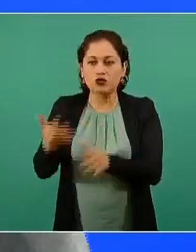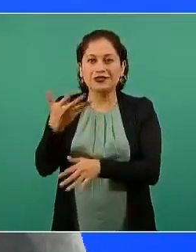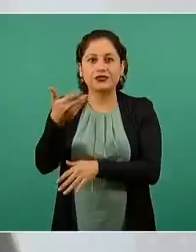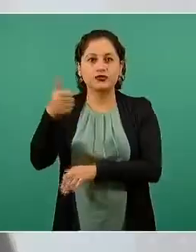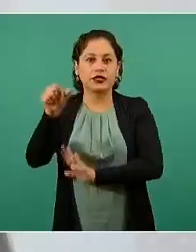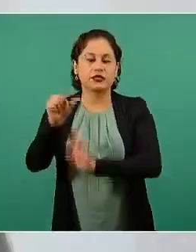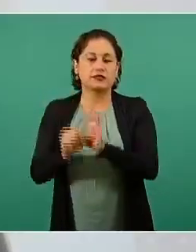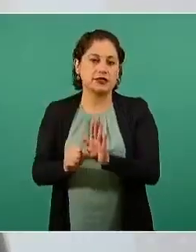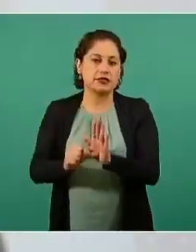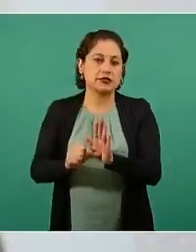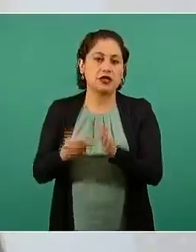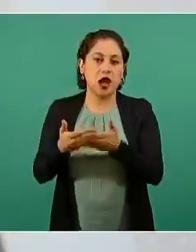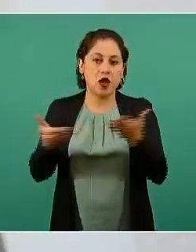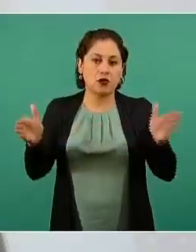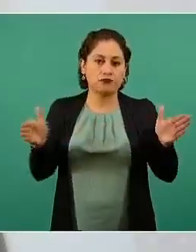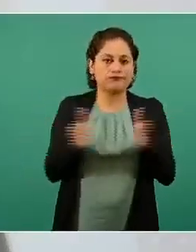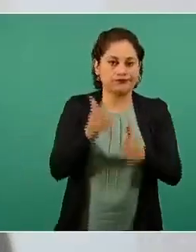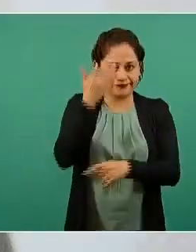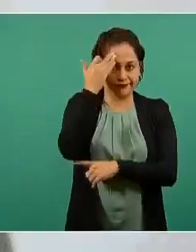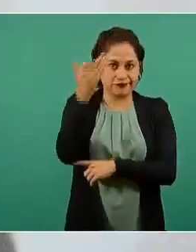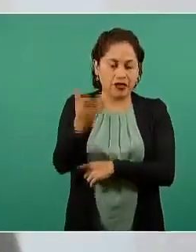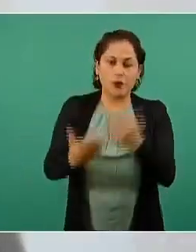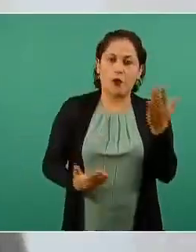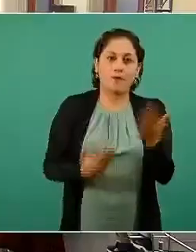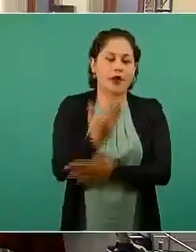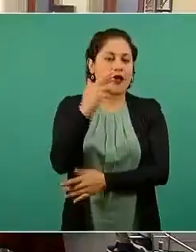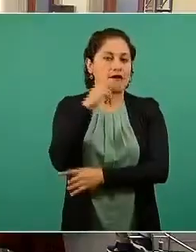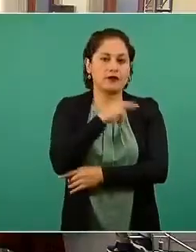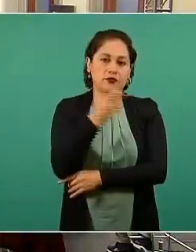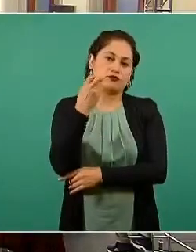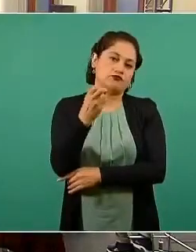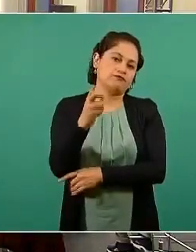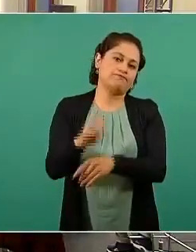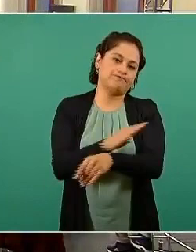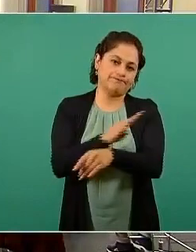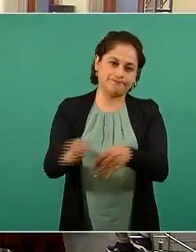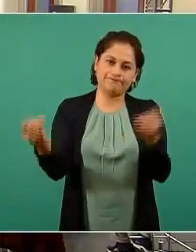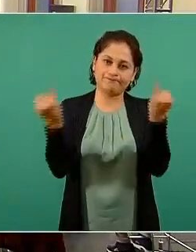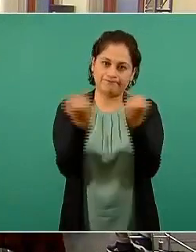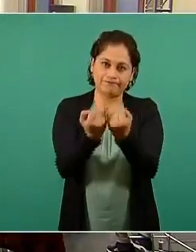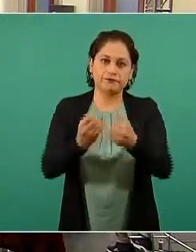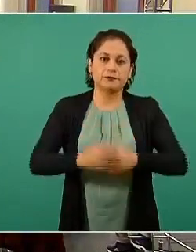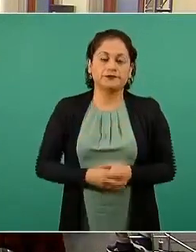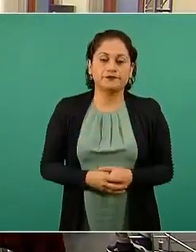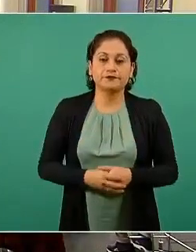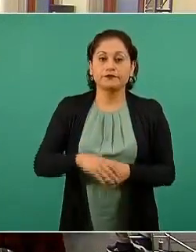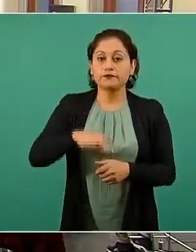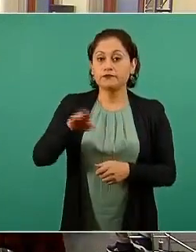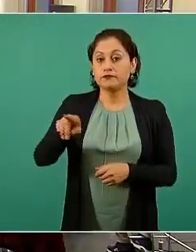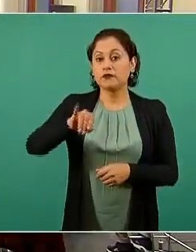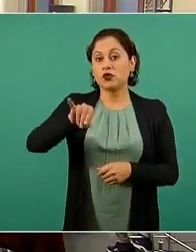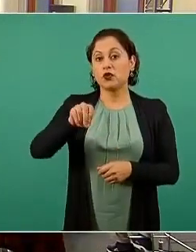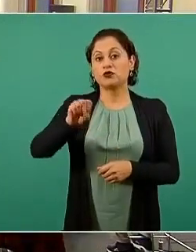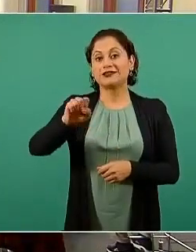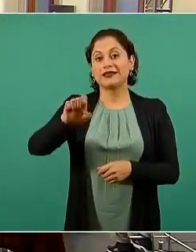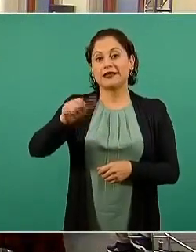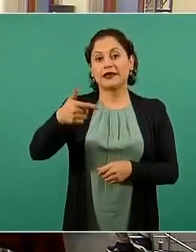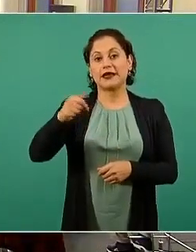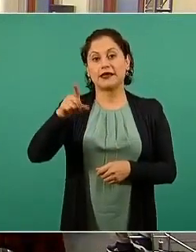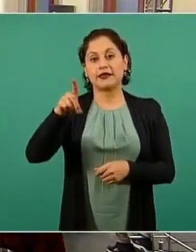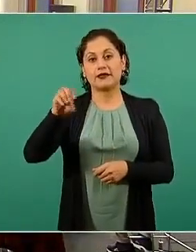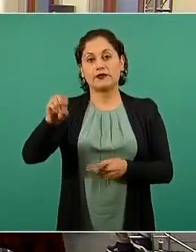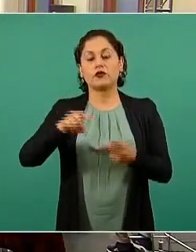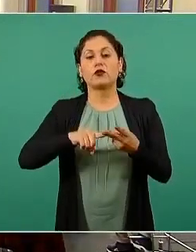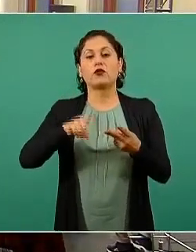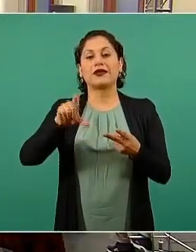eso también es muy importante. Esa es la mirada estratégica. Gracias. Ahora sí, Janet Galindo, Liliana Noble, y nos